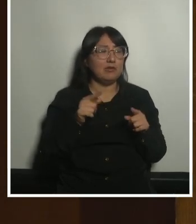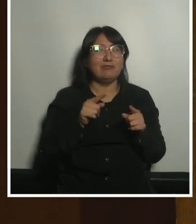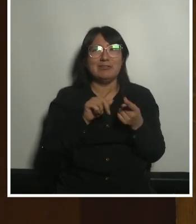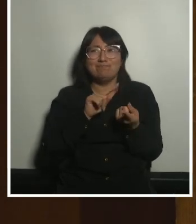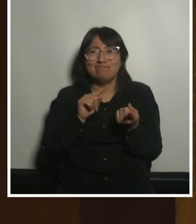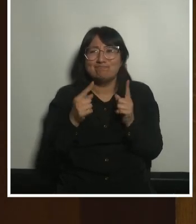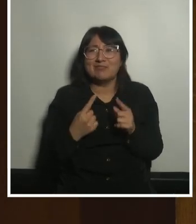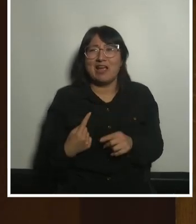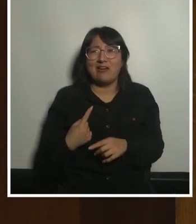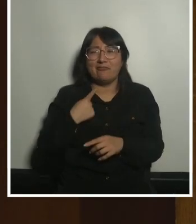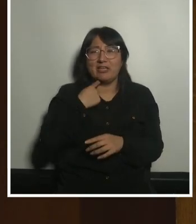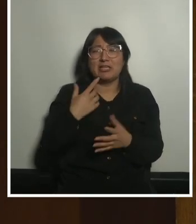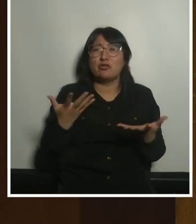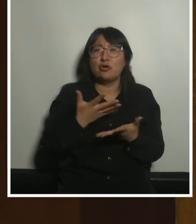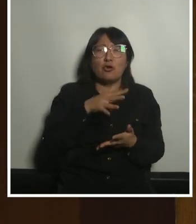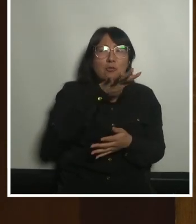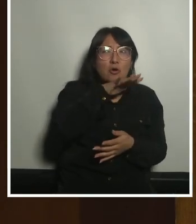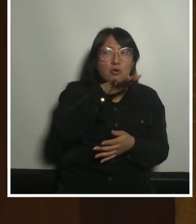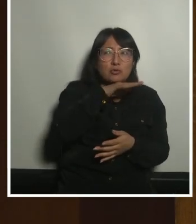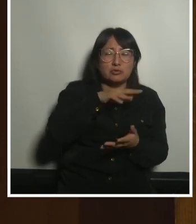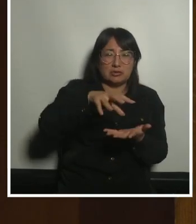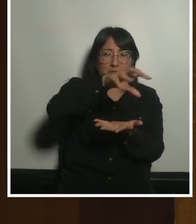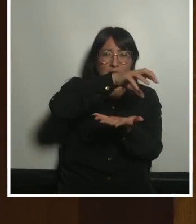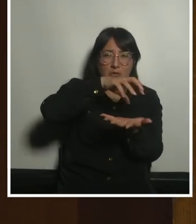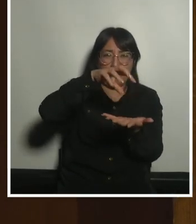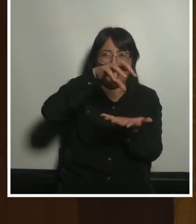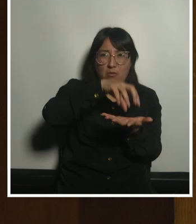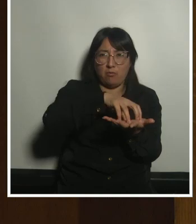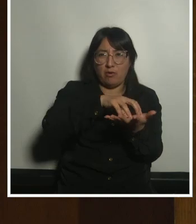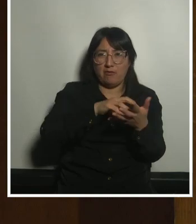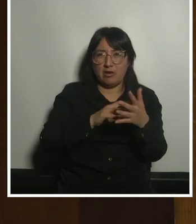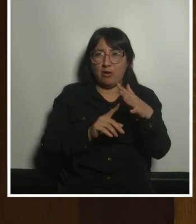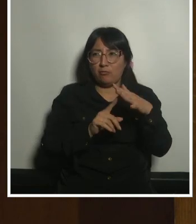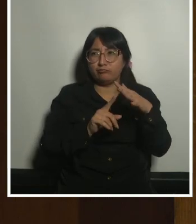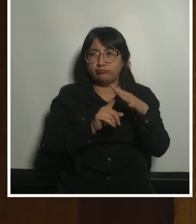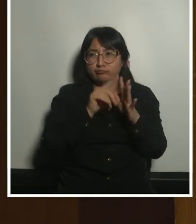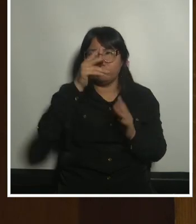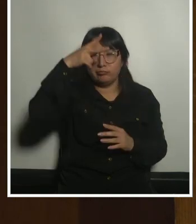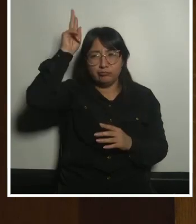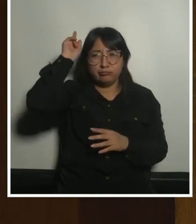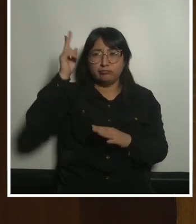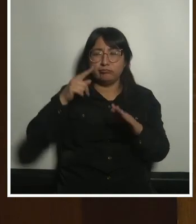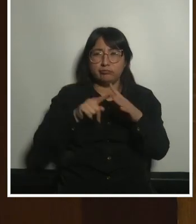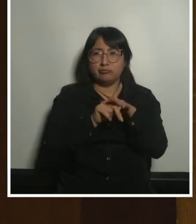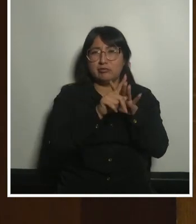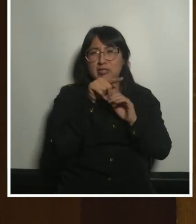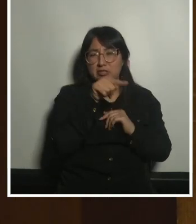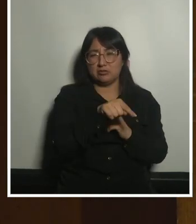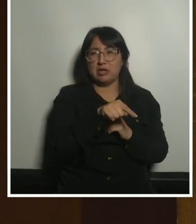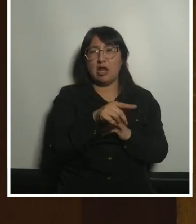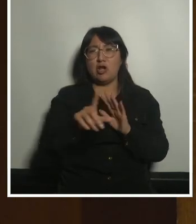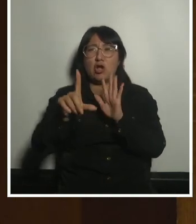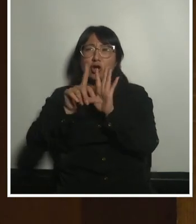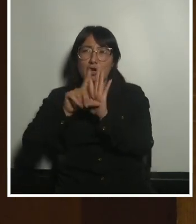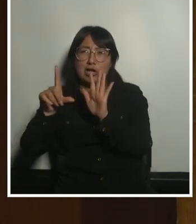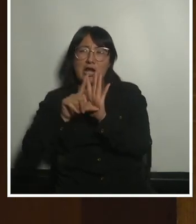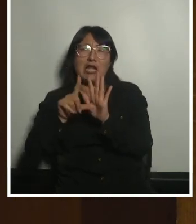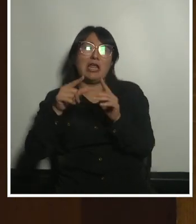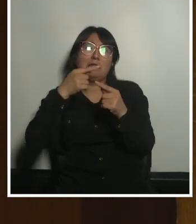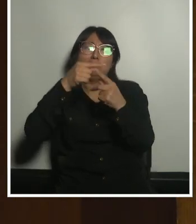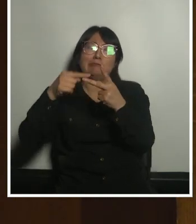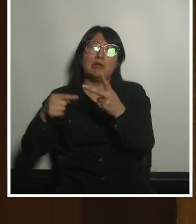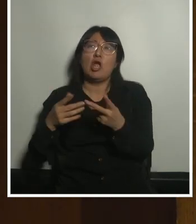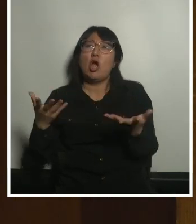tensionando, ¿cierto?, las formas de ocupación de pueblos originarios. Ahí ya sabemos lo que pasa, ¿cierto?, con la ley Lasquenche y otros instrumentos. Entonces, ¿cómo